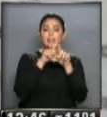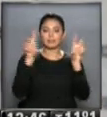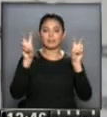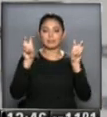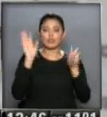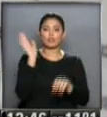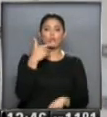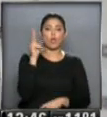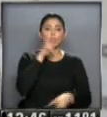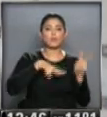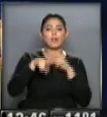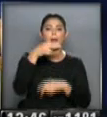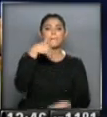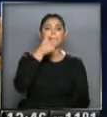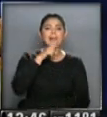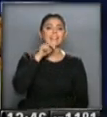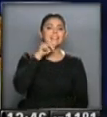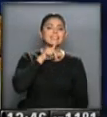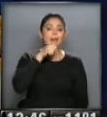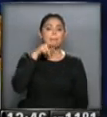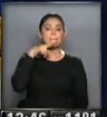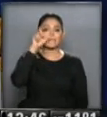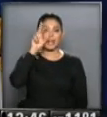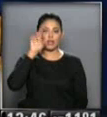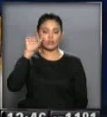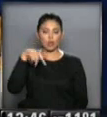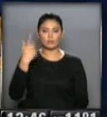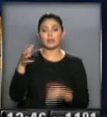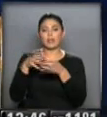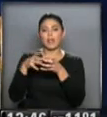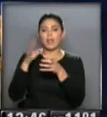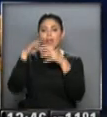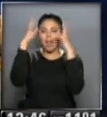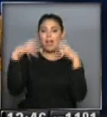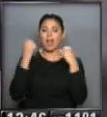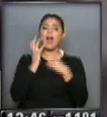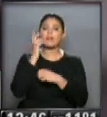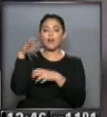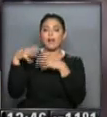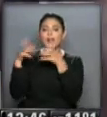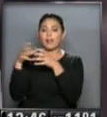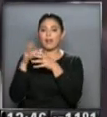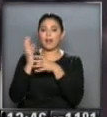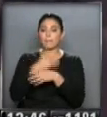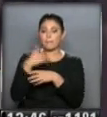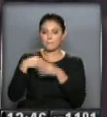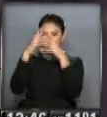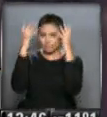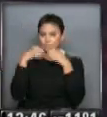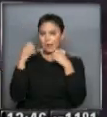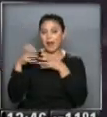buscamos a Marita verón abuelas de Plaza de Mayo hijos Madres de Plaza de Mayo línea fundadora